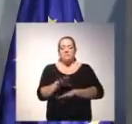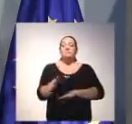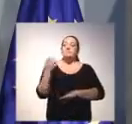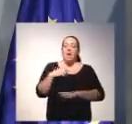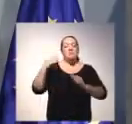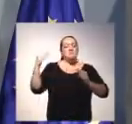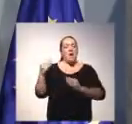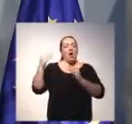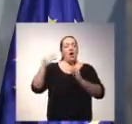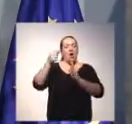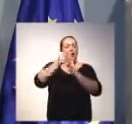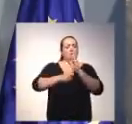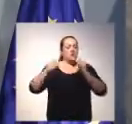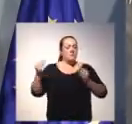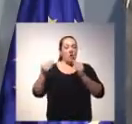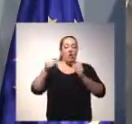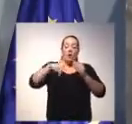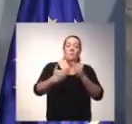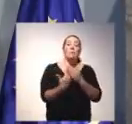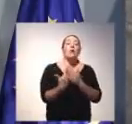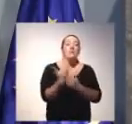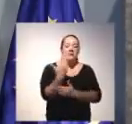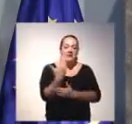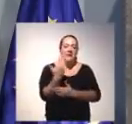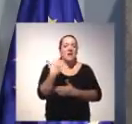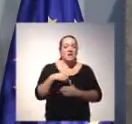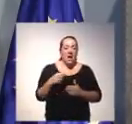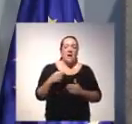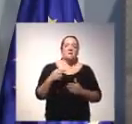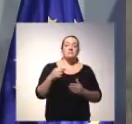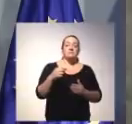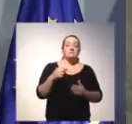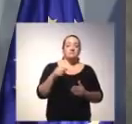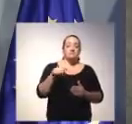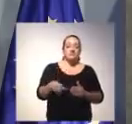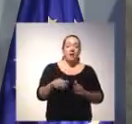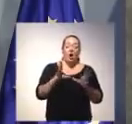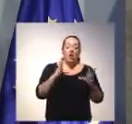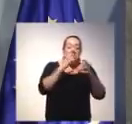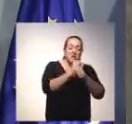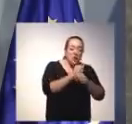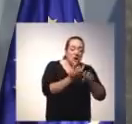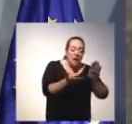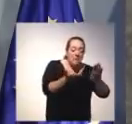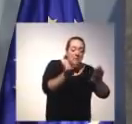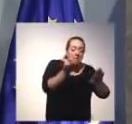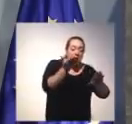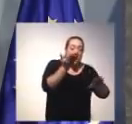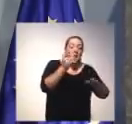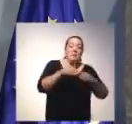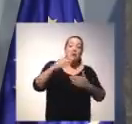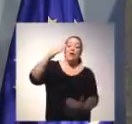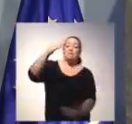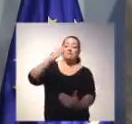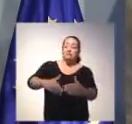una mejora en esas condiciones. Durante la mañana de hoy han aumentado, ¿no?, estas concentraciones, pero no han llegado a superar